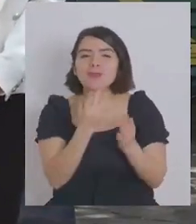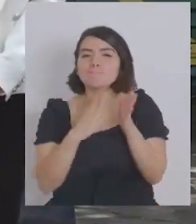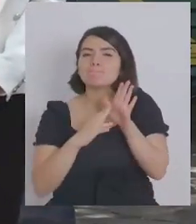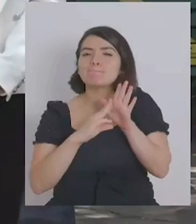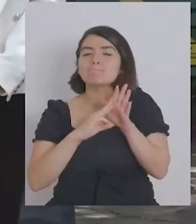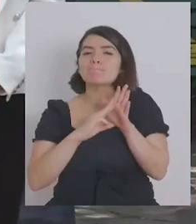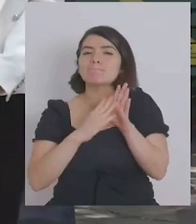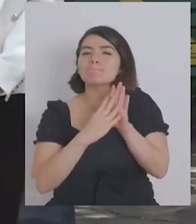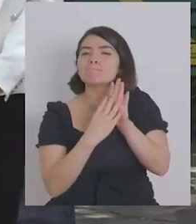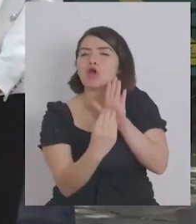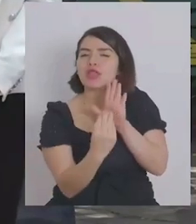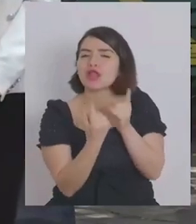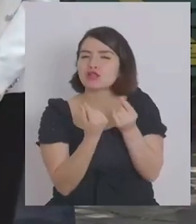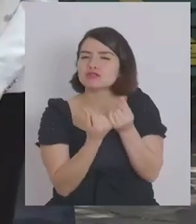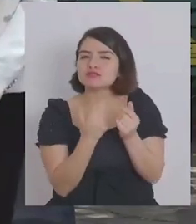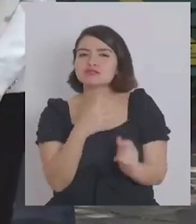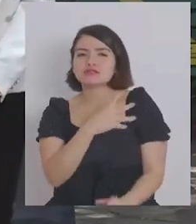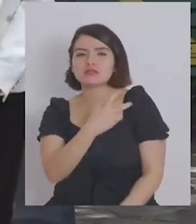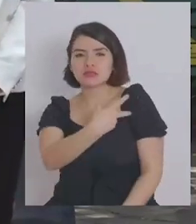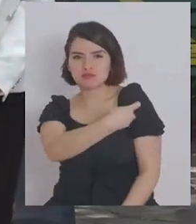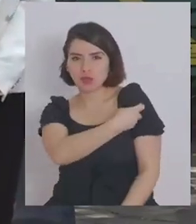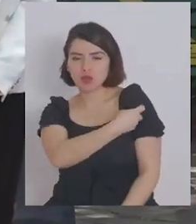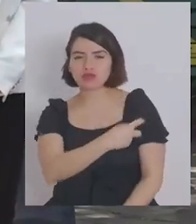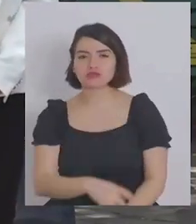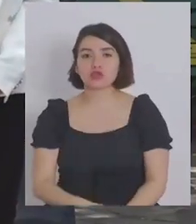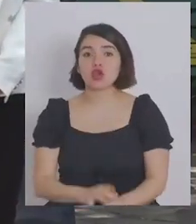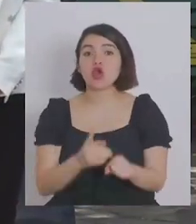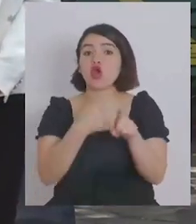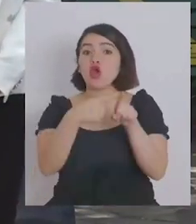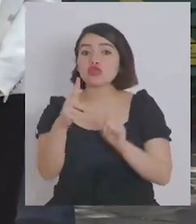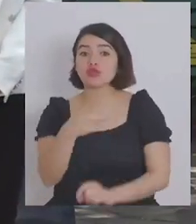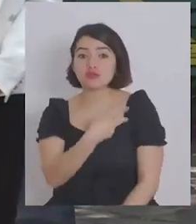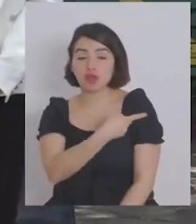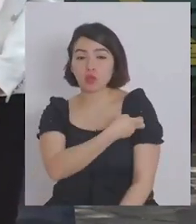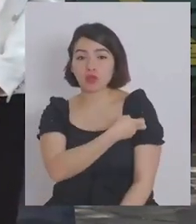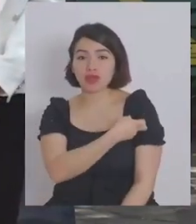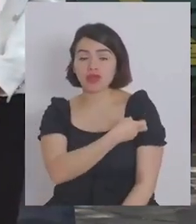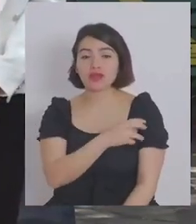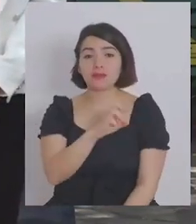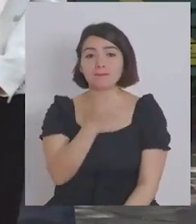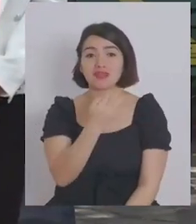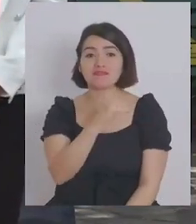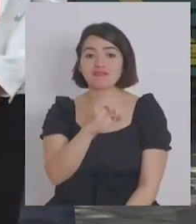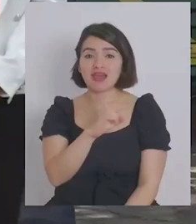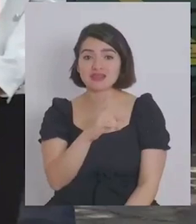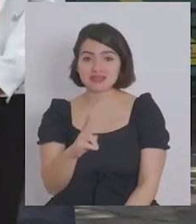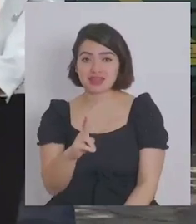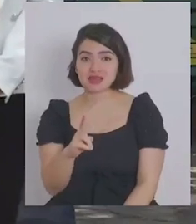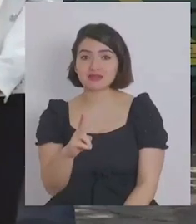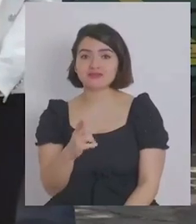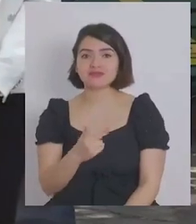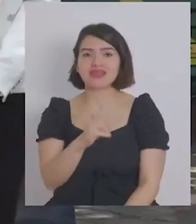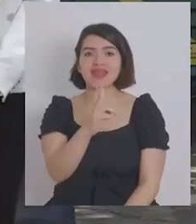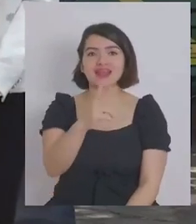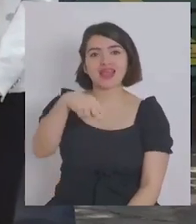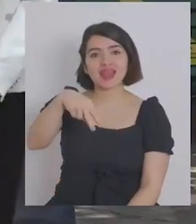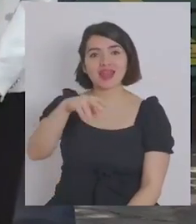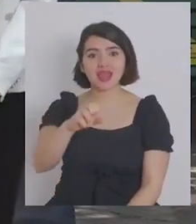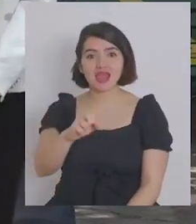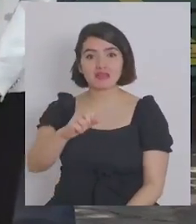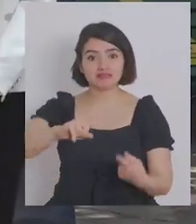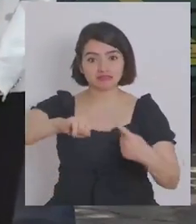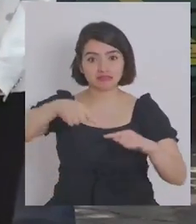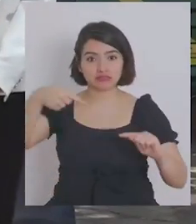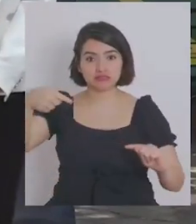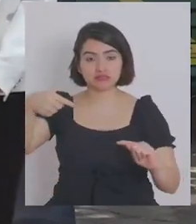vacunación a diferencia de las otras vacunas que tanto la de países que fue evaluar que un errónea mensajero que una tecnología nueva